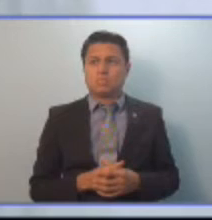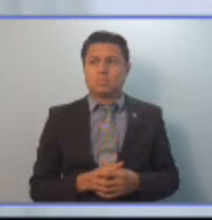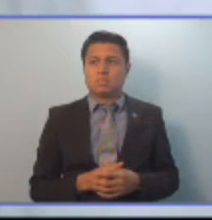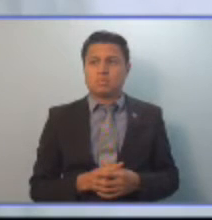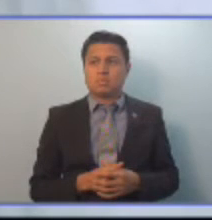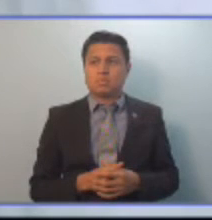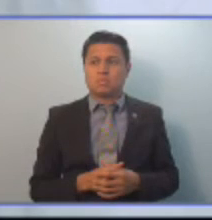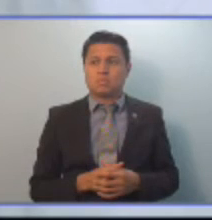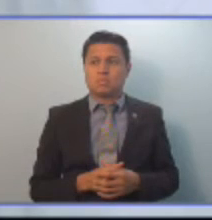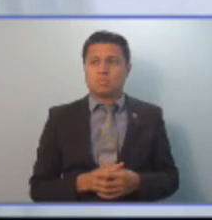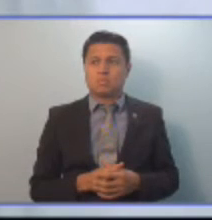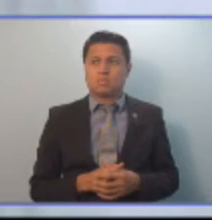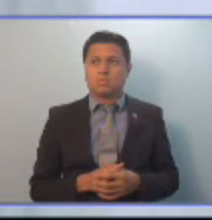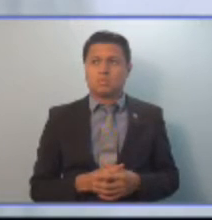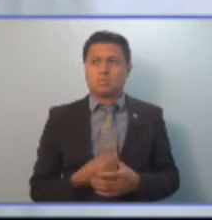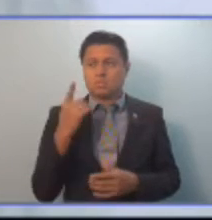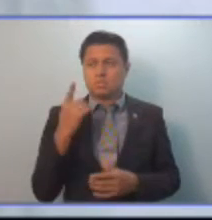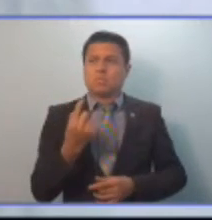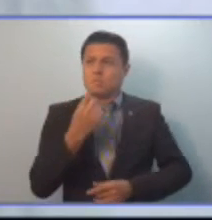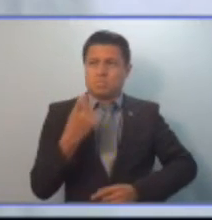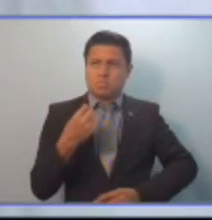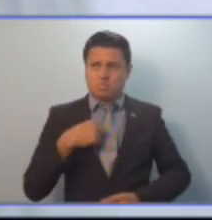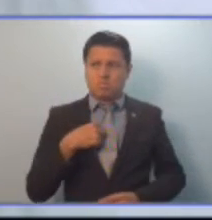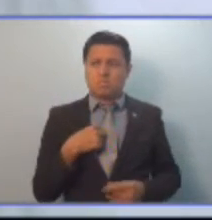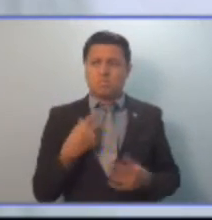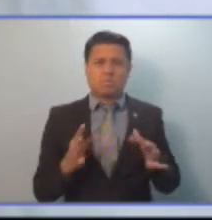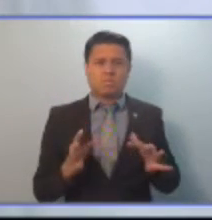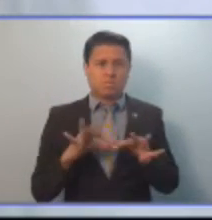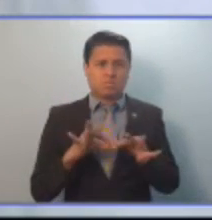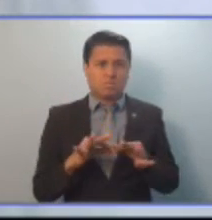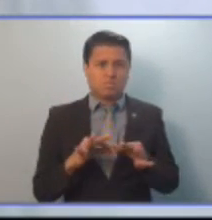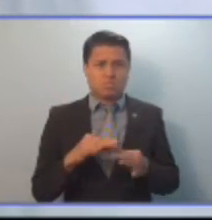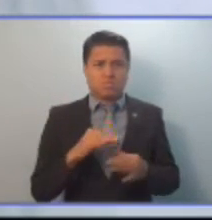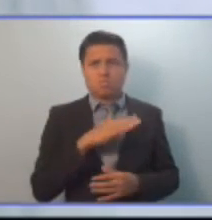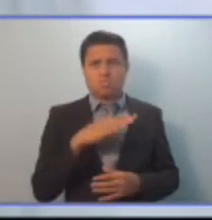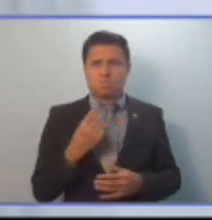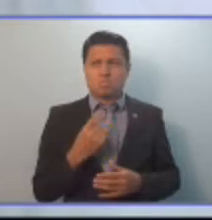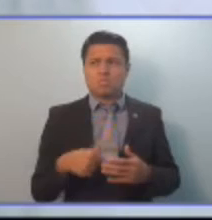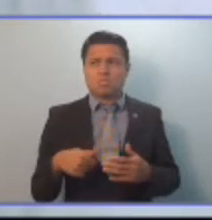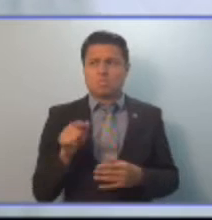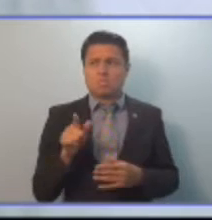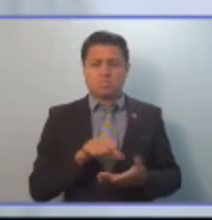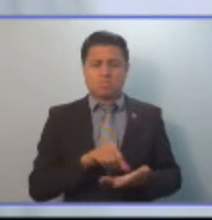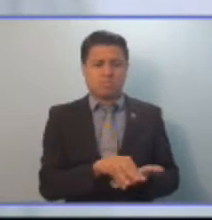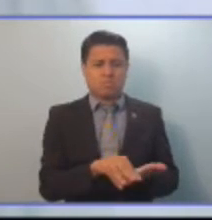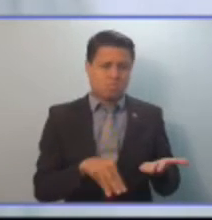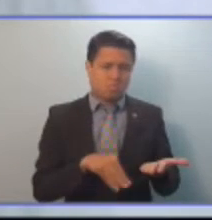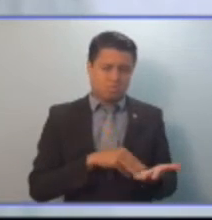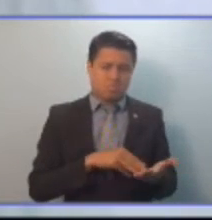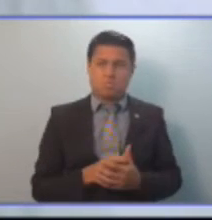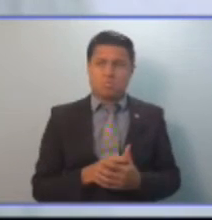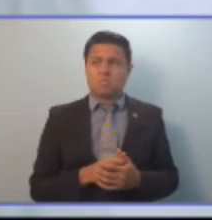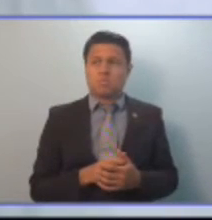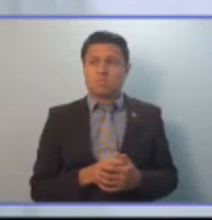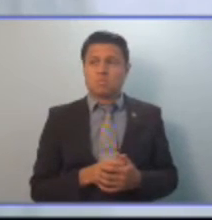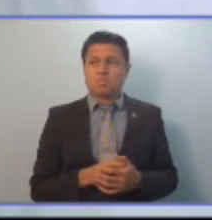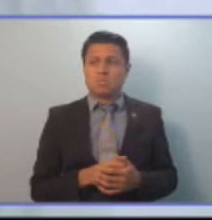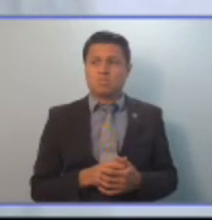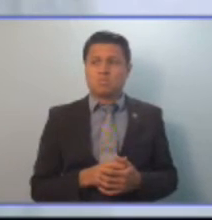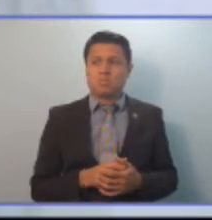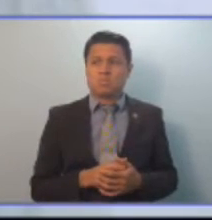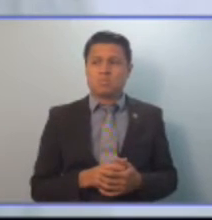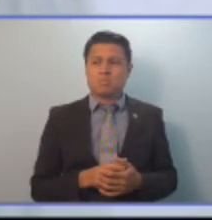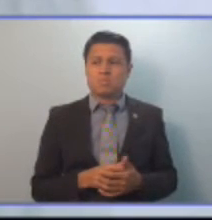El magistrado Sidney me preguntó que si yo había sido concejal en algún municipio. Es decir, que